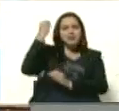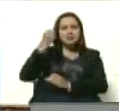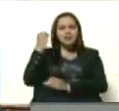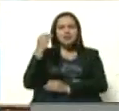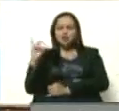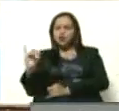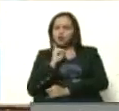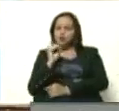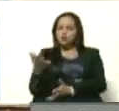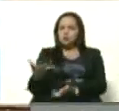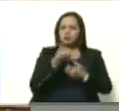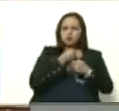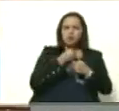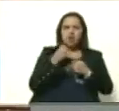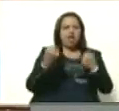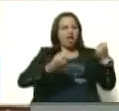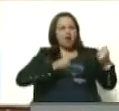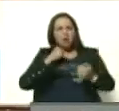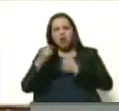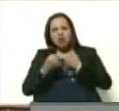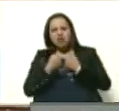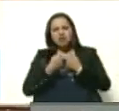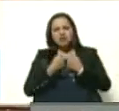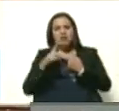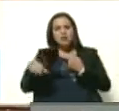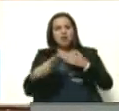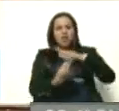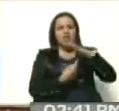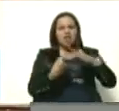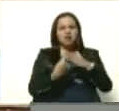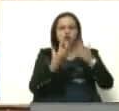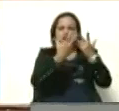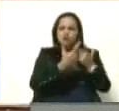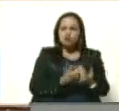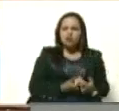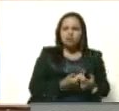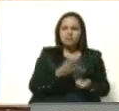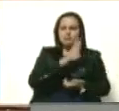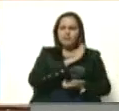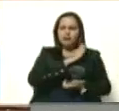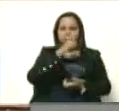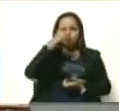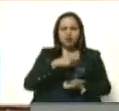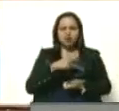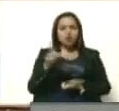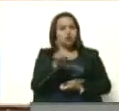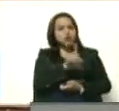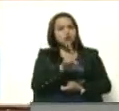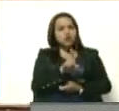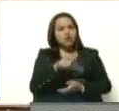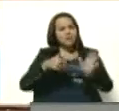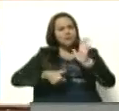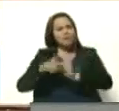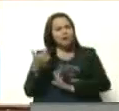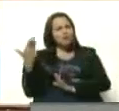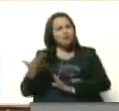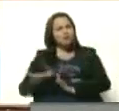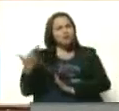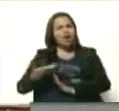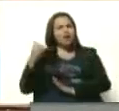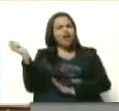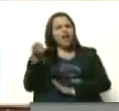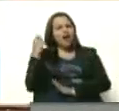mezquinos, las ambiciones y los cálculos personales. Es Apure quien